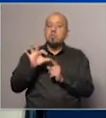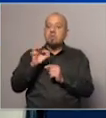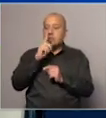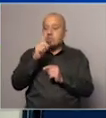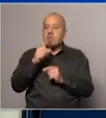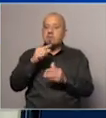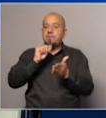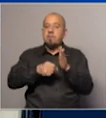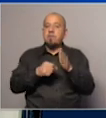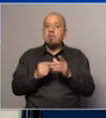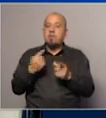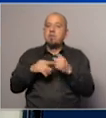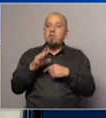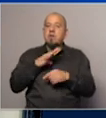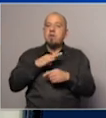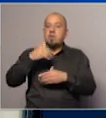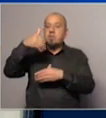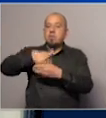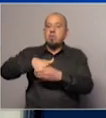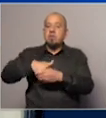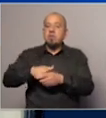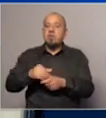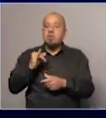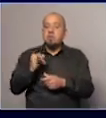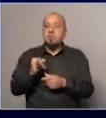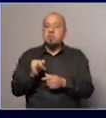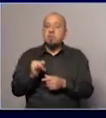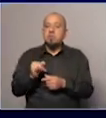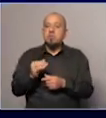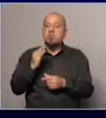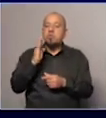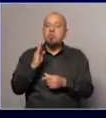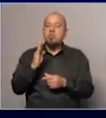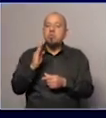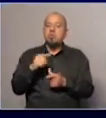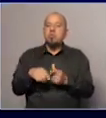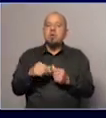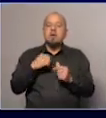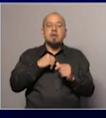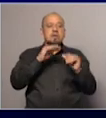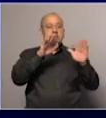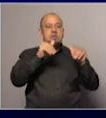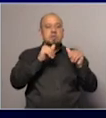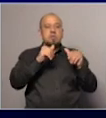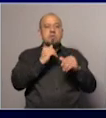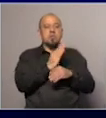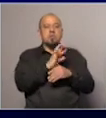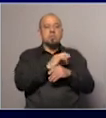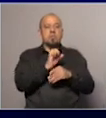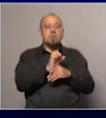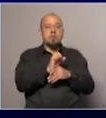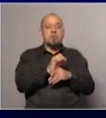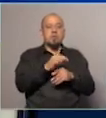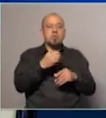firmas pero hay que votar si efectivamente habilitamos un plebiscito claro ahí se convocaría una especie de pre referéndum por la